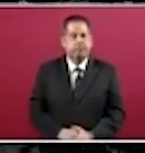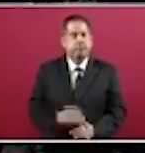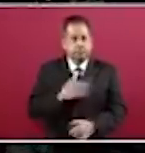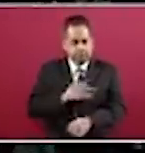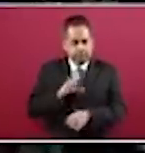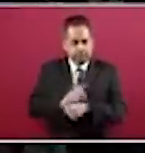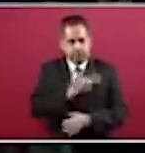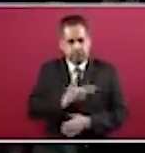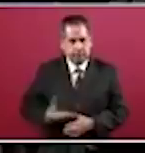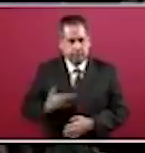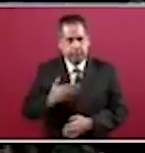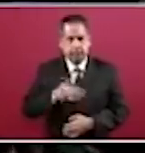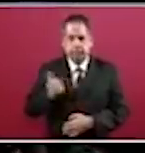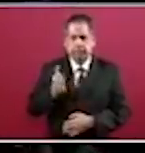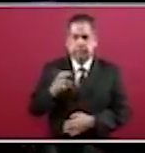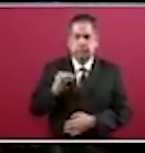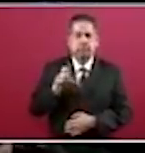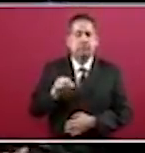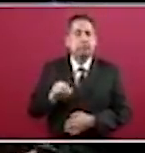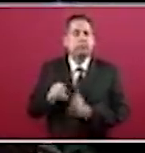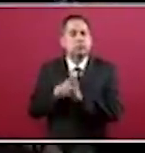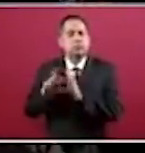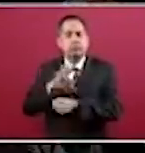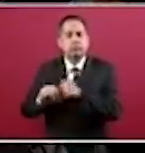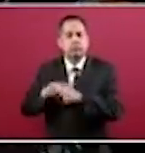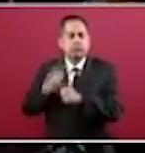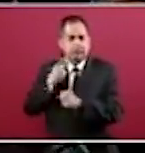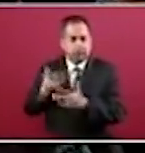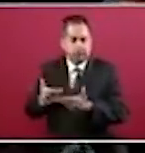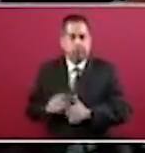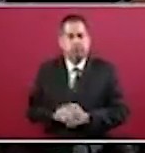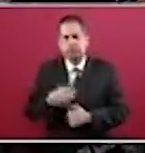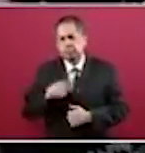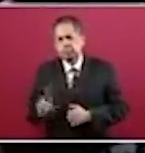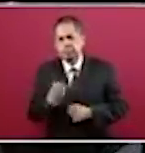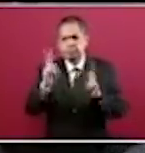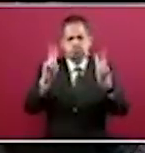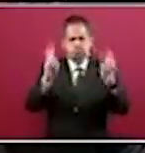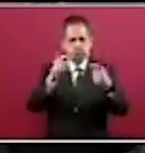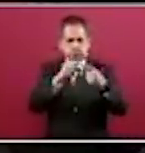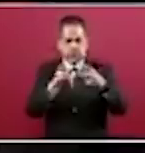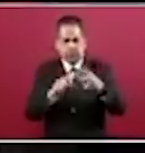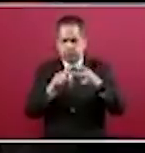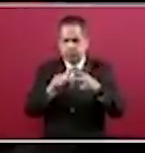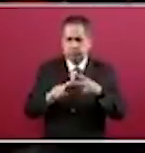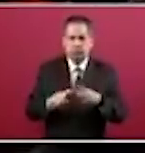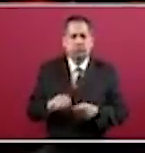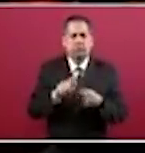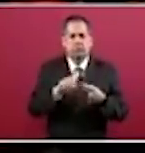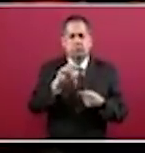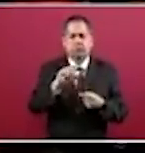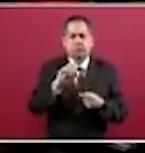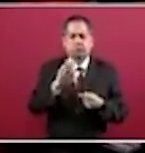Buenos días, presidente Arturo Ángel de Animal Político. Yo traigo preguntas en torno a dos temas. El primero es Odebrecht